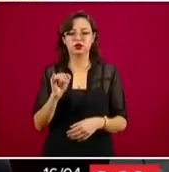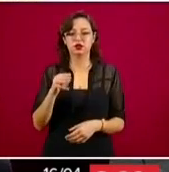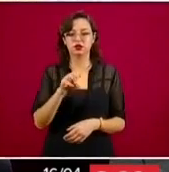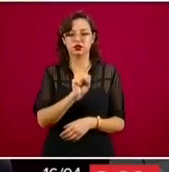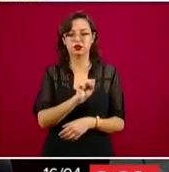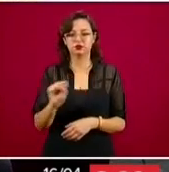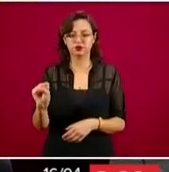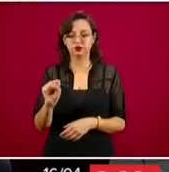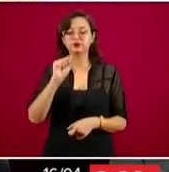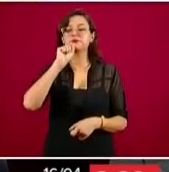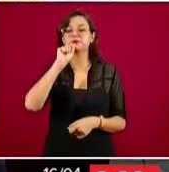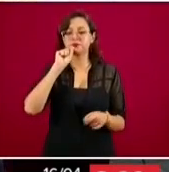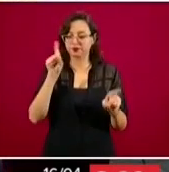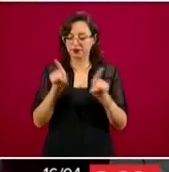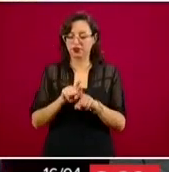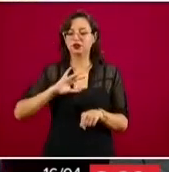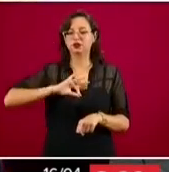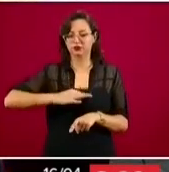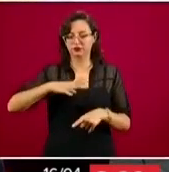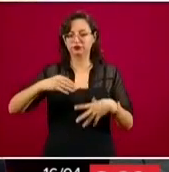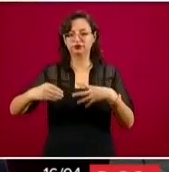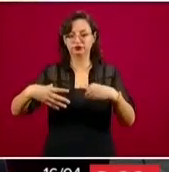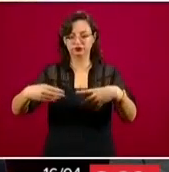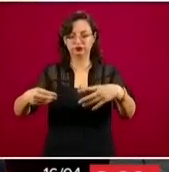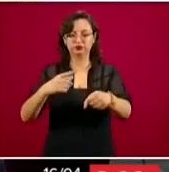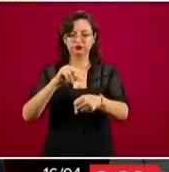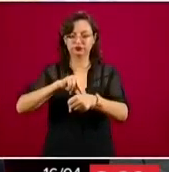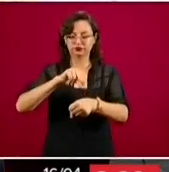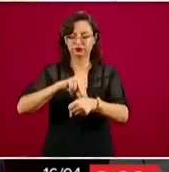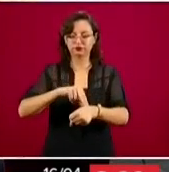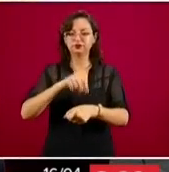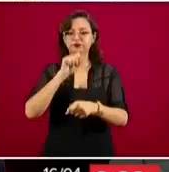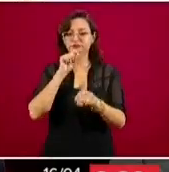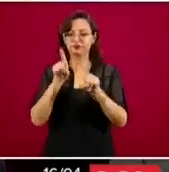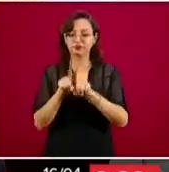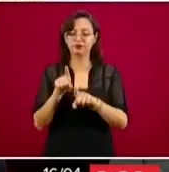Instituto Mexicano del Seguro Social, también epidemiólogo y también investigador nacional nivel 3.